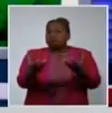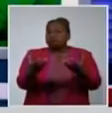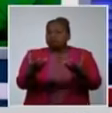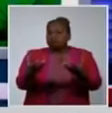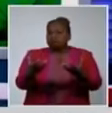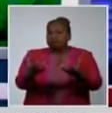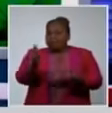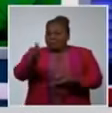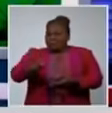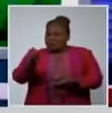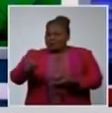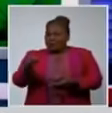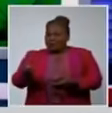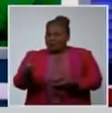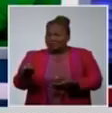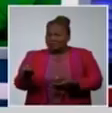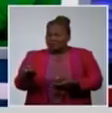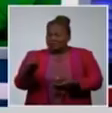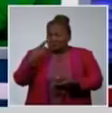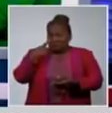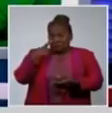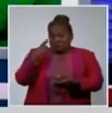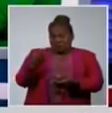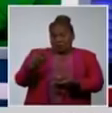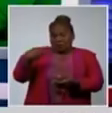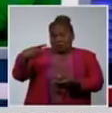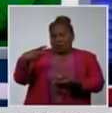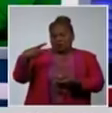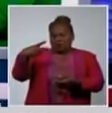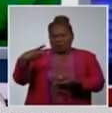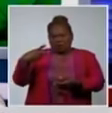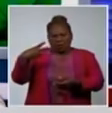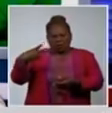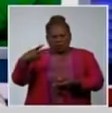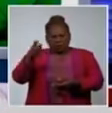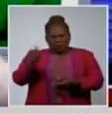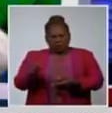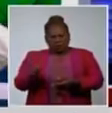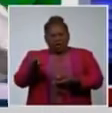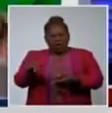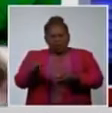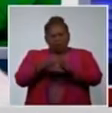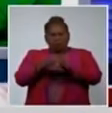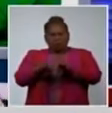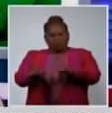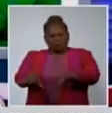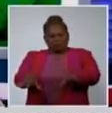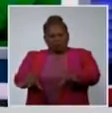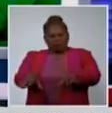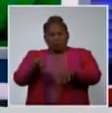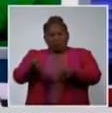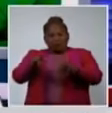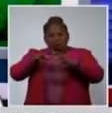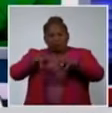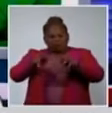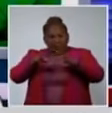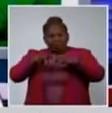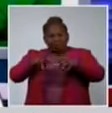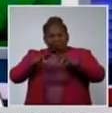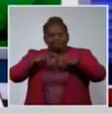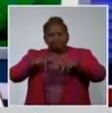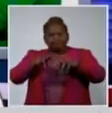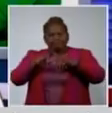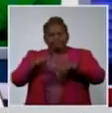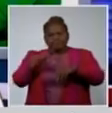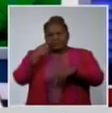cuentas en números terminaron este lugar que se ha producido una transmisión cuando tú estudias todos los huesos pues se